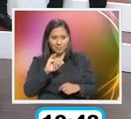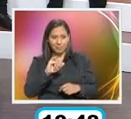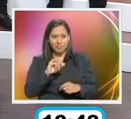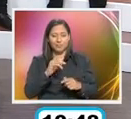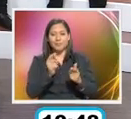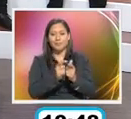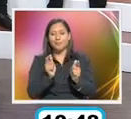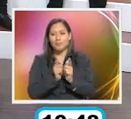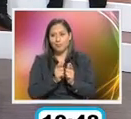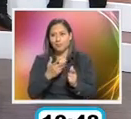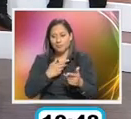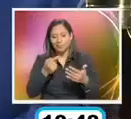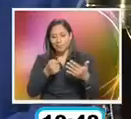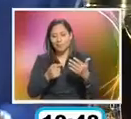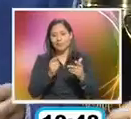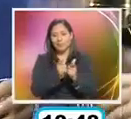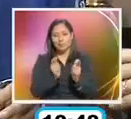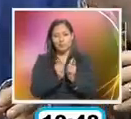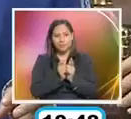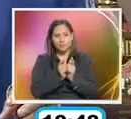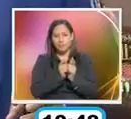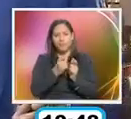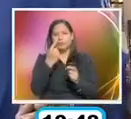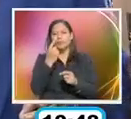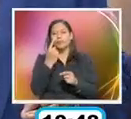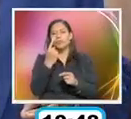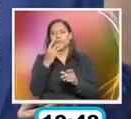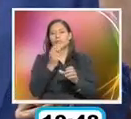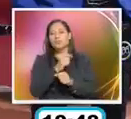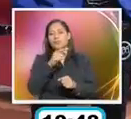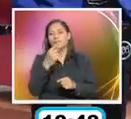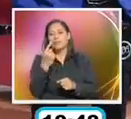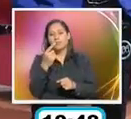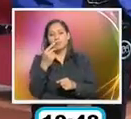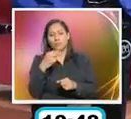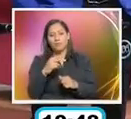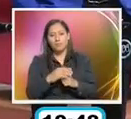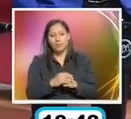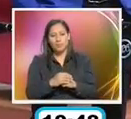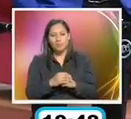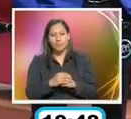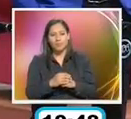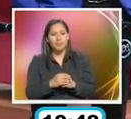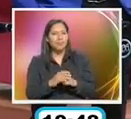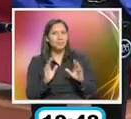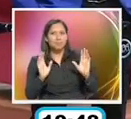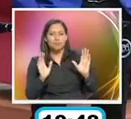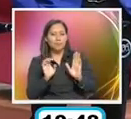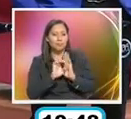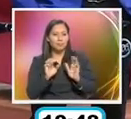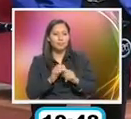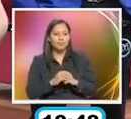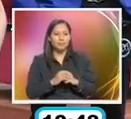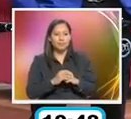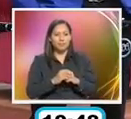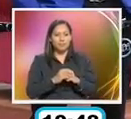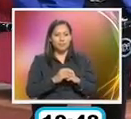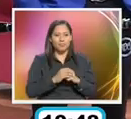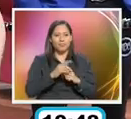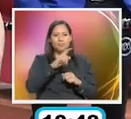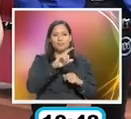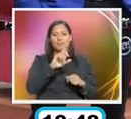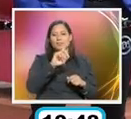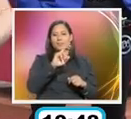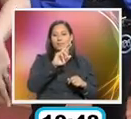los clubes de fans tenemos varios. No, pero ¿tienen nombre especial? Así como, no sé, por ejemplo, los de One Direction se llaman